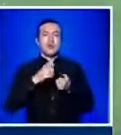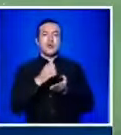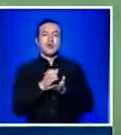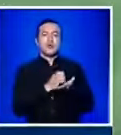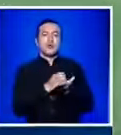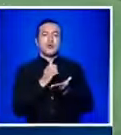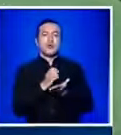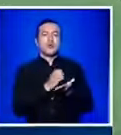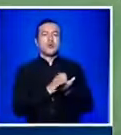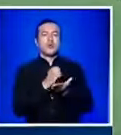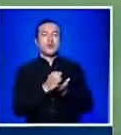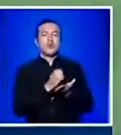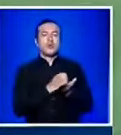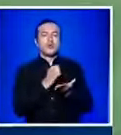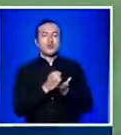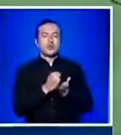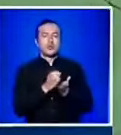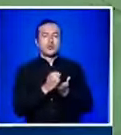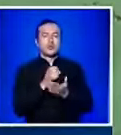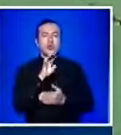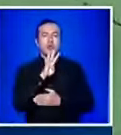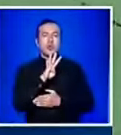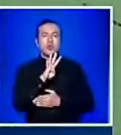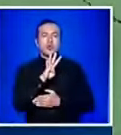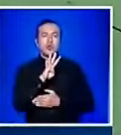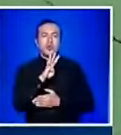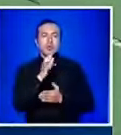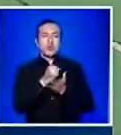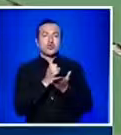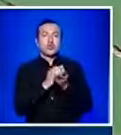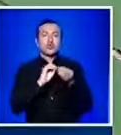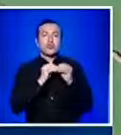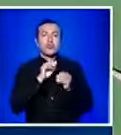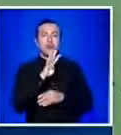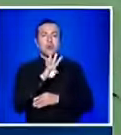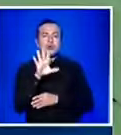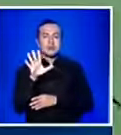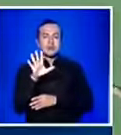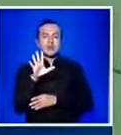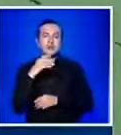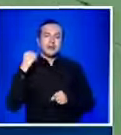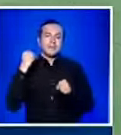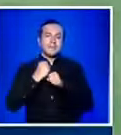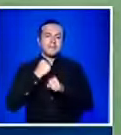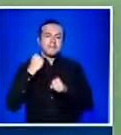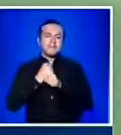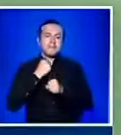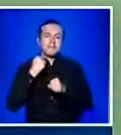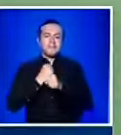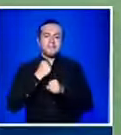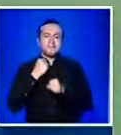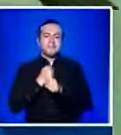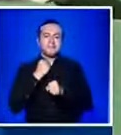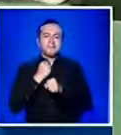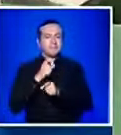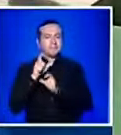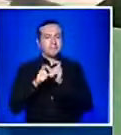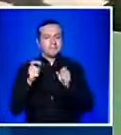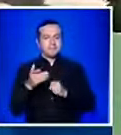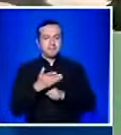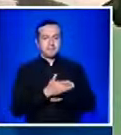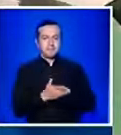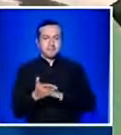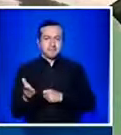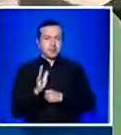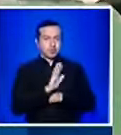poder realizar el 45 curso de lo que es el trabajo con nuestra ciudadanía y sus propios